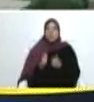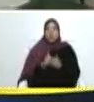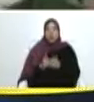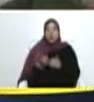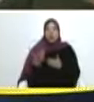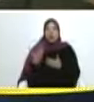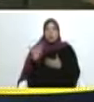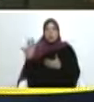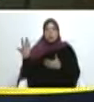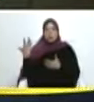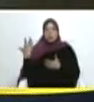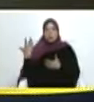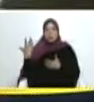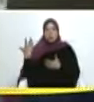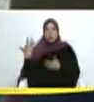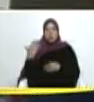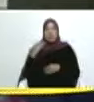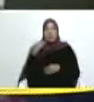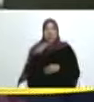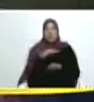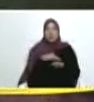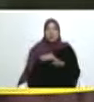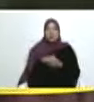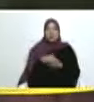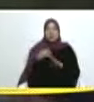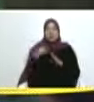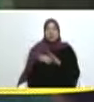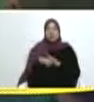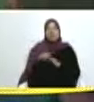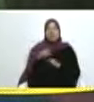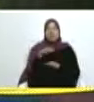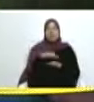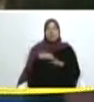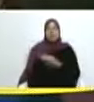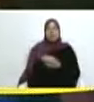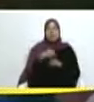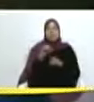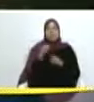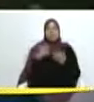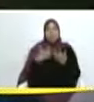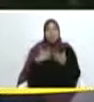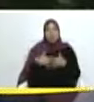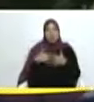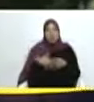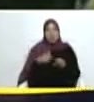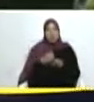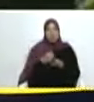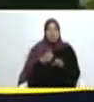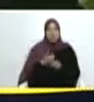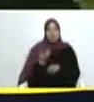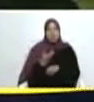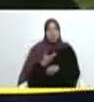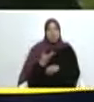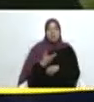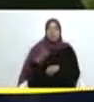ecosocialismo, y en la Misión Nevado, el Fondo IN con el Ministerio de Industria y Comercio, la Alcaldía de